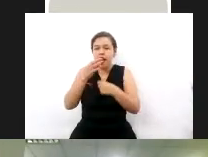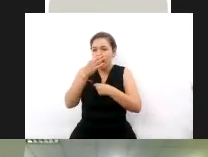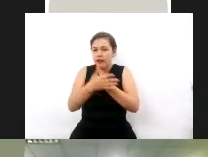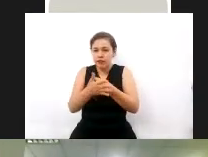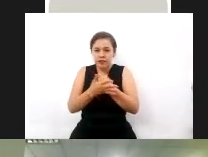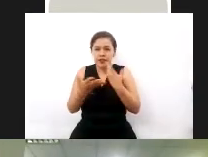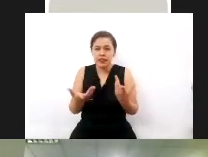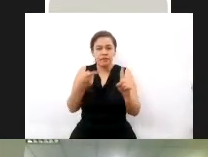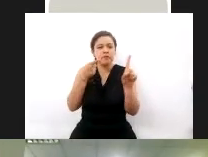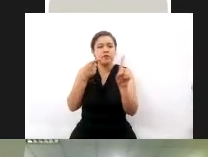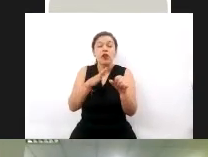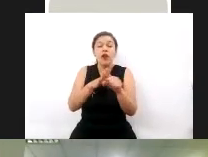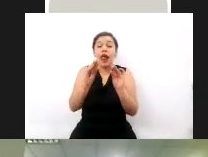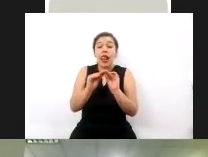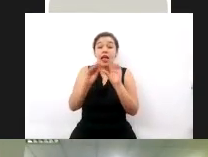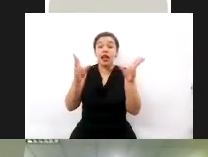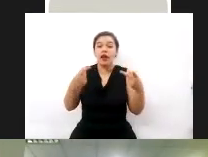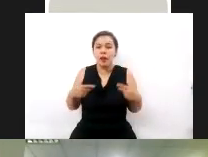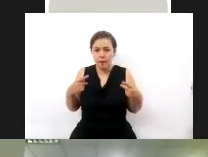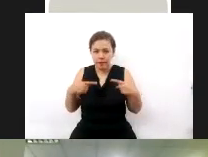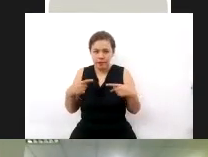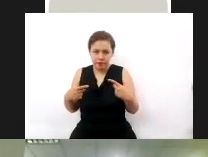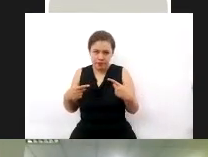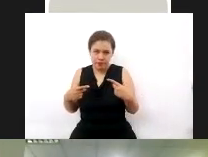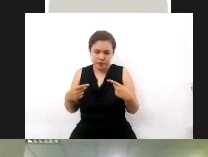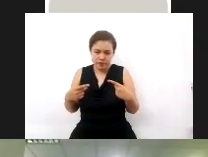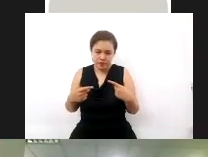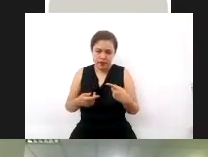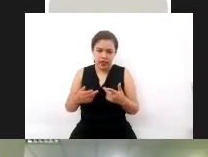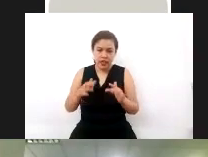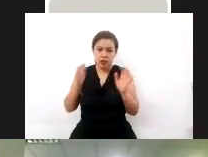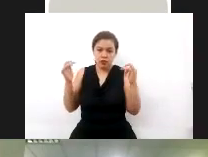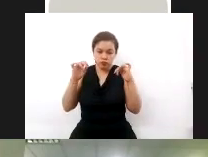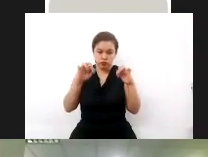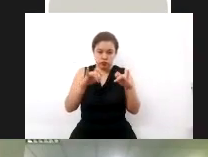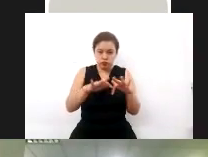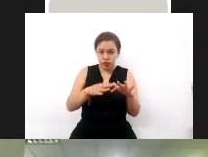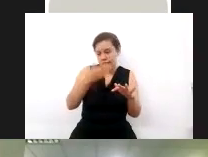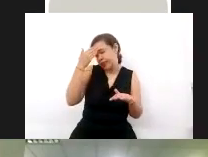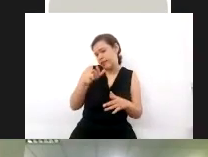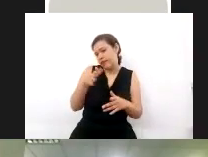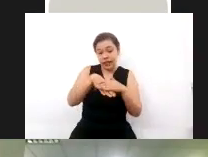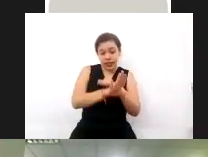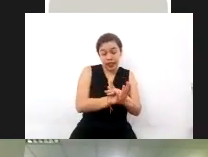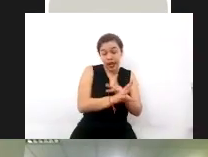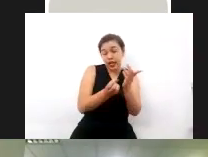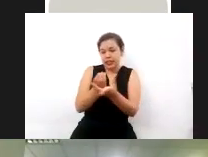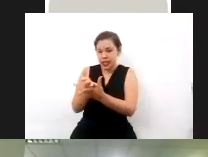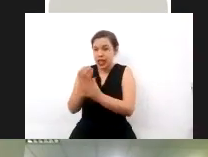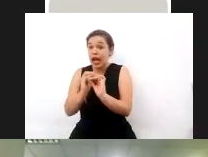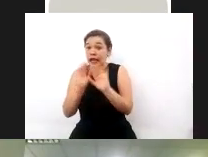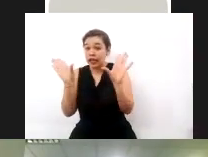que sea claro y que las personas que estén asistiendo a estos centros educativos sepan por dónde entrar y por dónde salir. Hay que